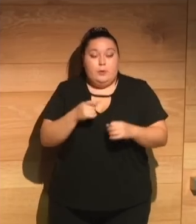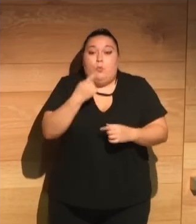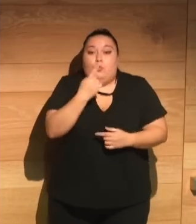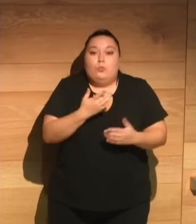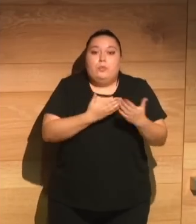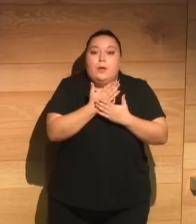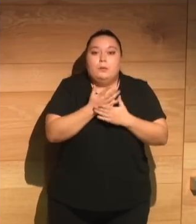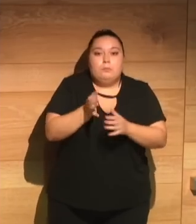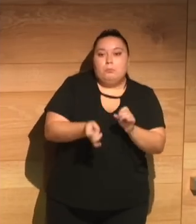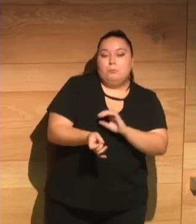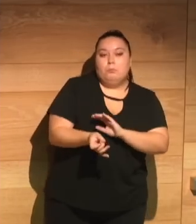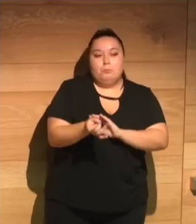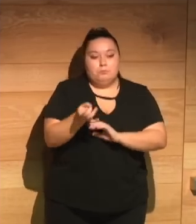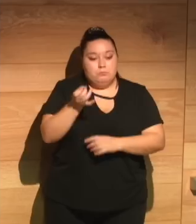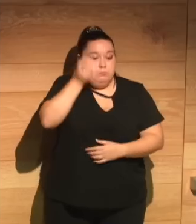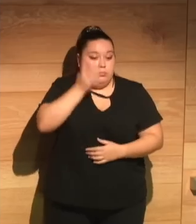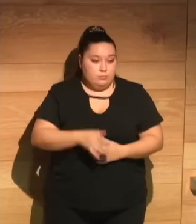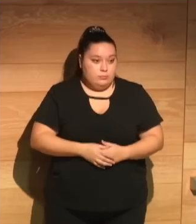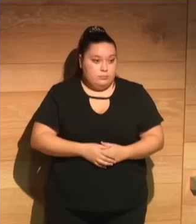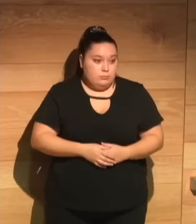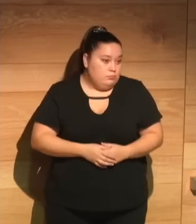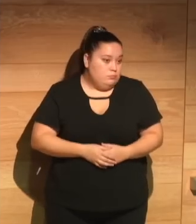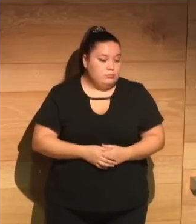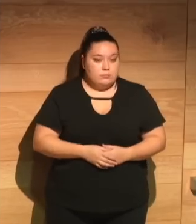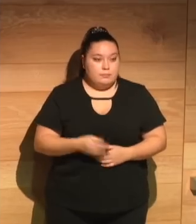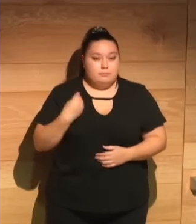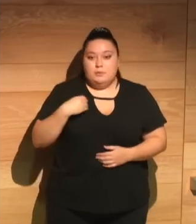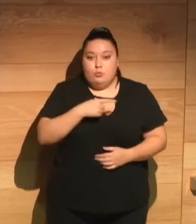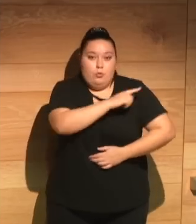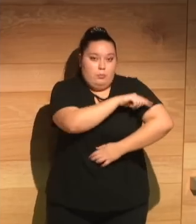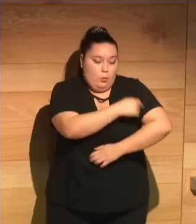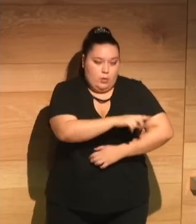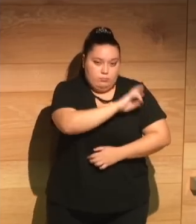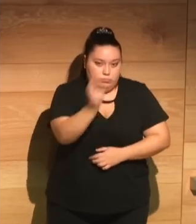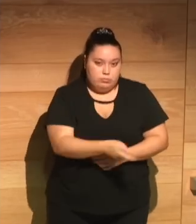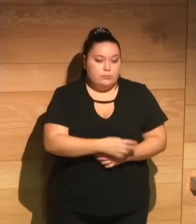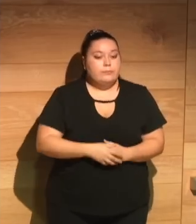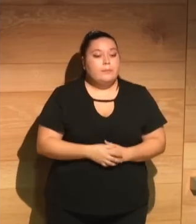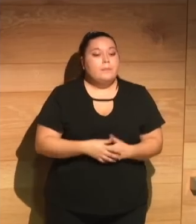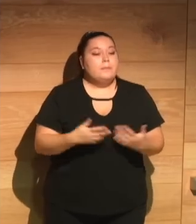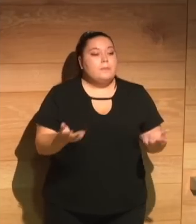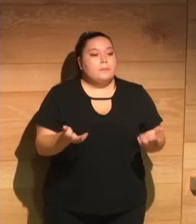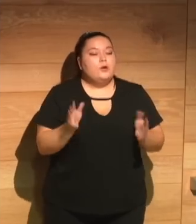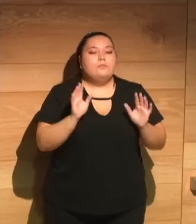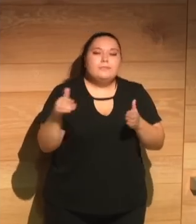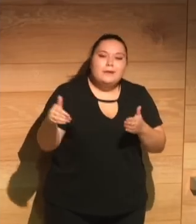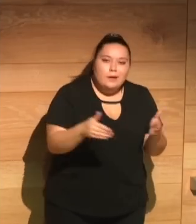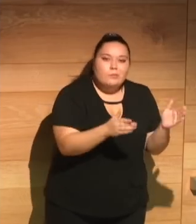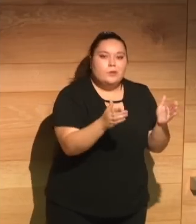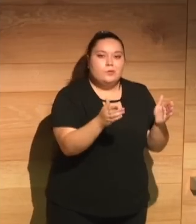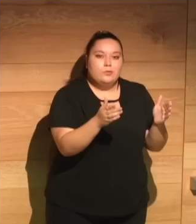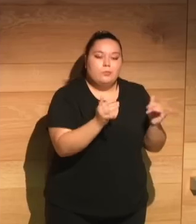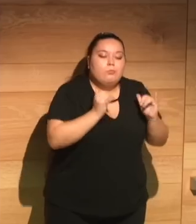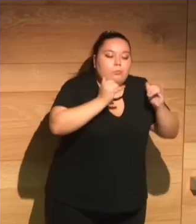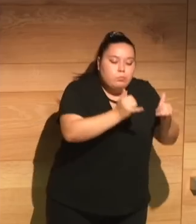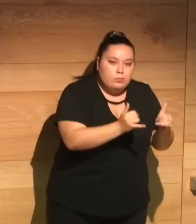inventó, como se inventó la penicilina, y que a partir de ahí las cosas cambiaron. Pero lo cierto es que hay un camino que nos lleva ahí,